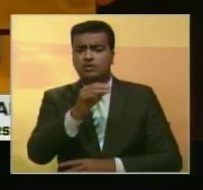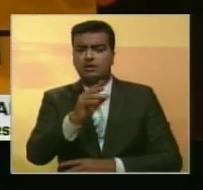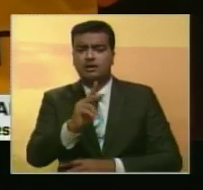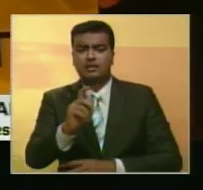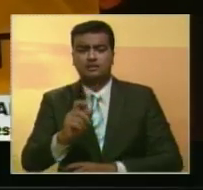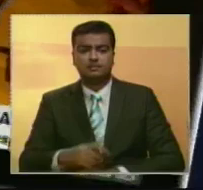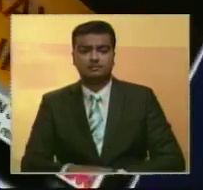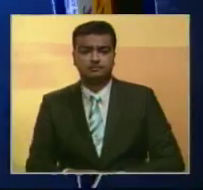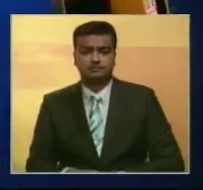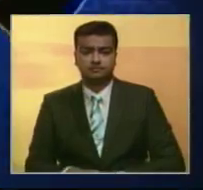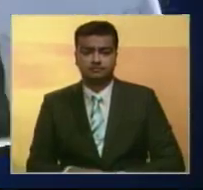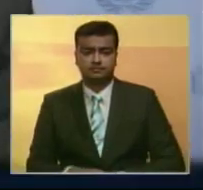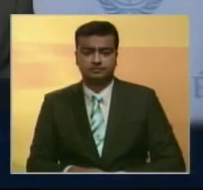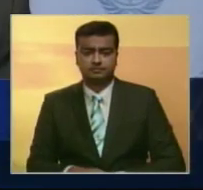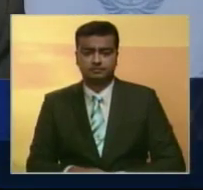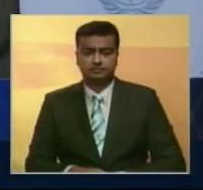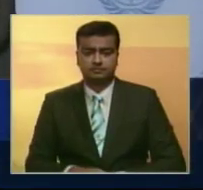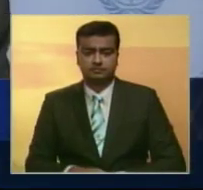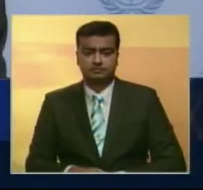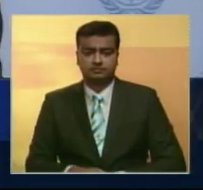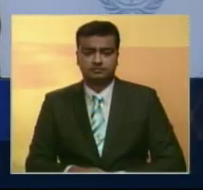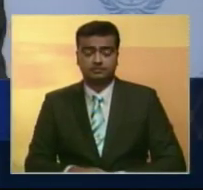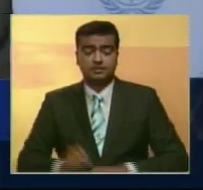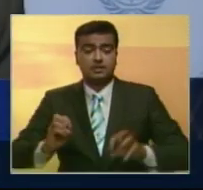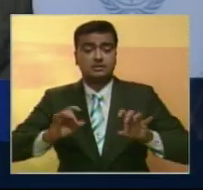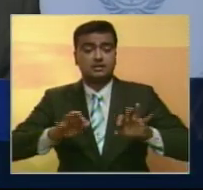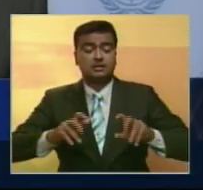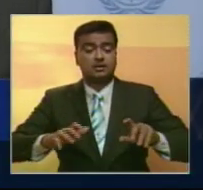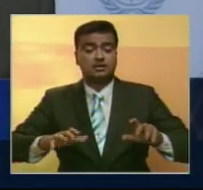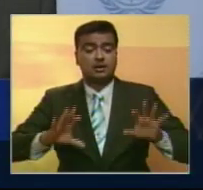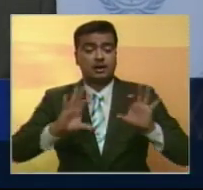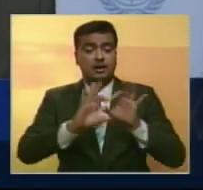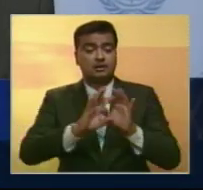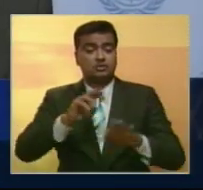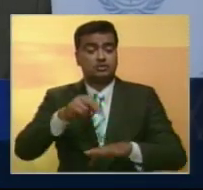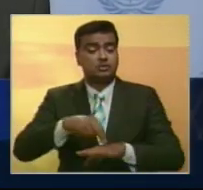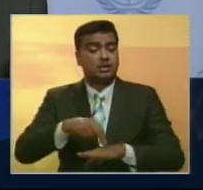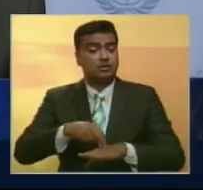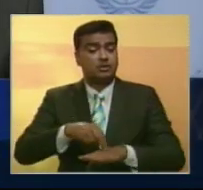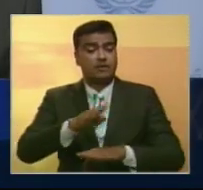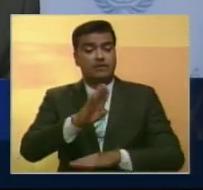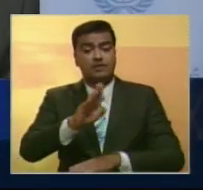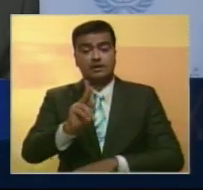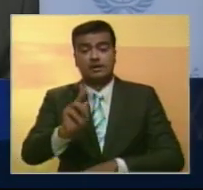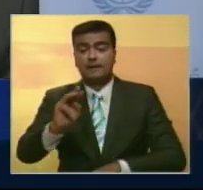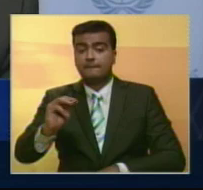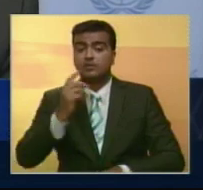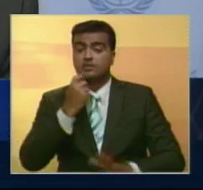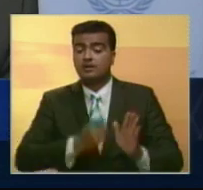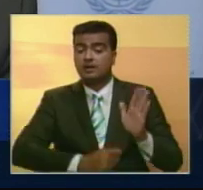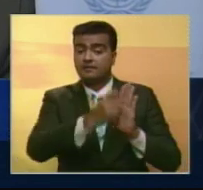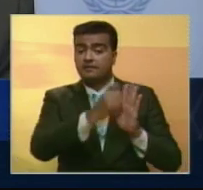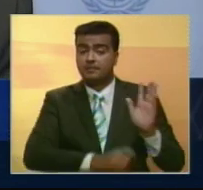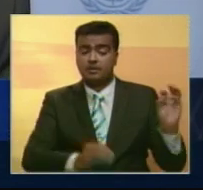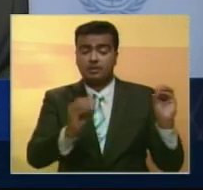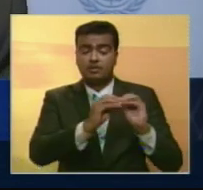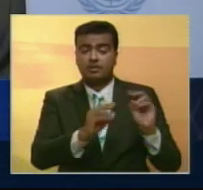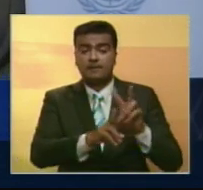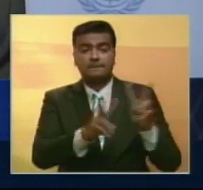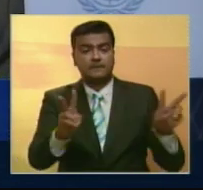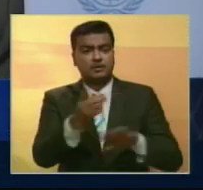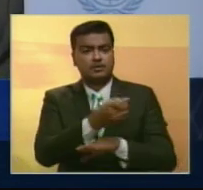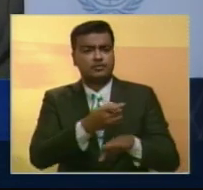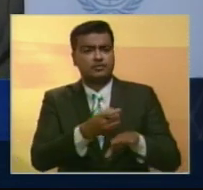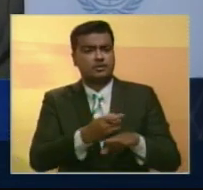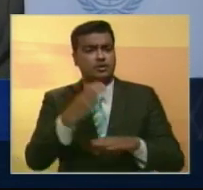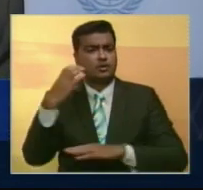país. El secretario general de las Naciones Unidas, Ban Ki-moon, aseveró que la firma de un acuerdo de paz entre el gobierno